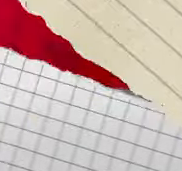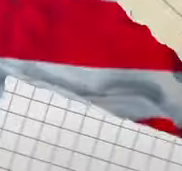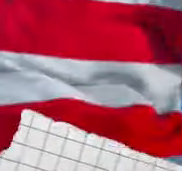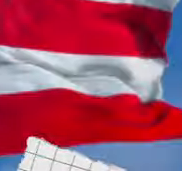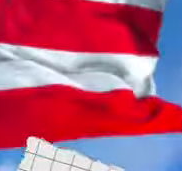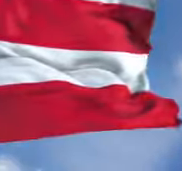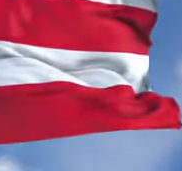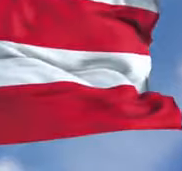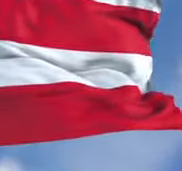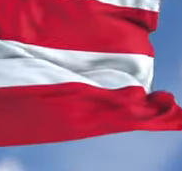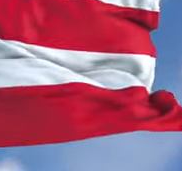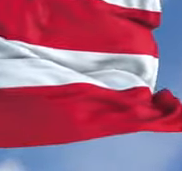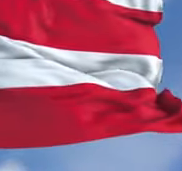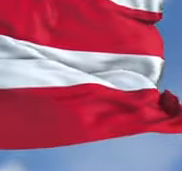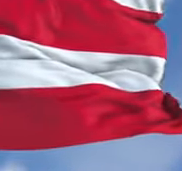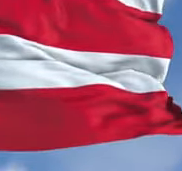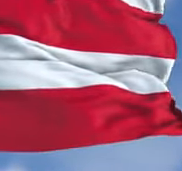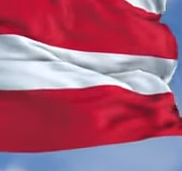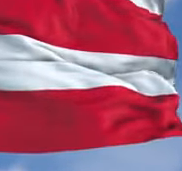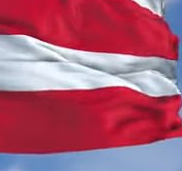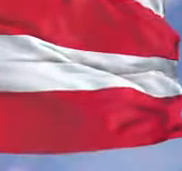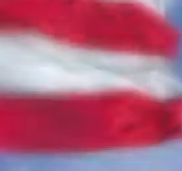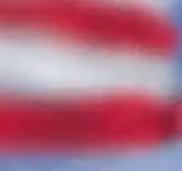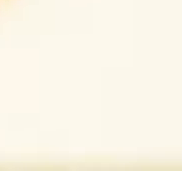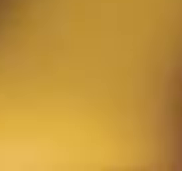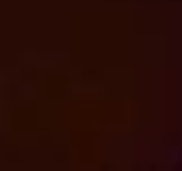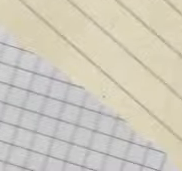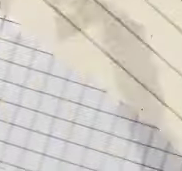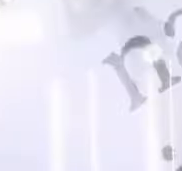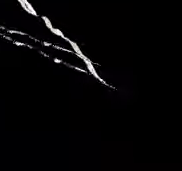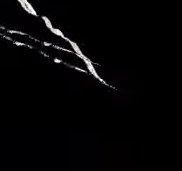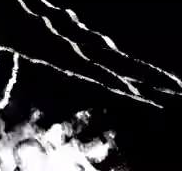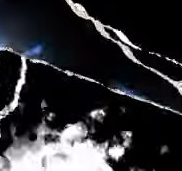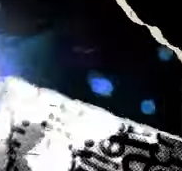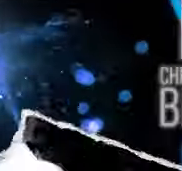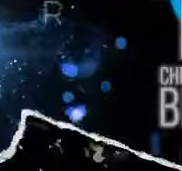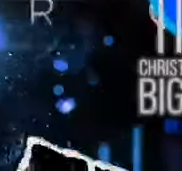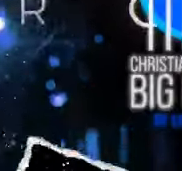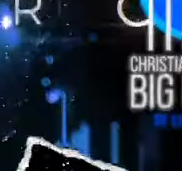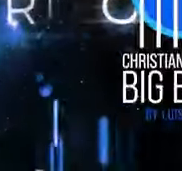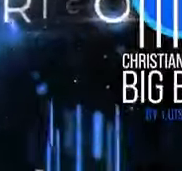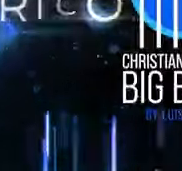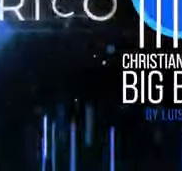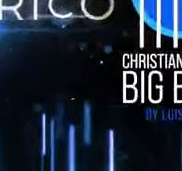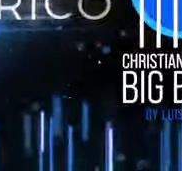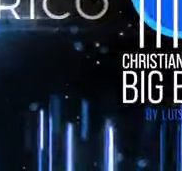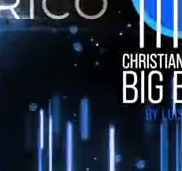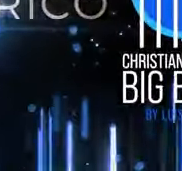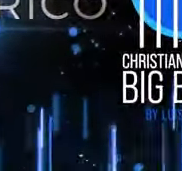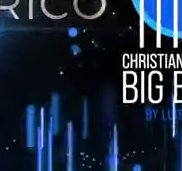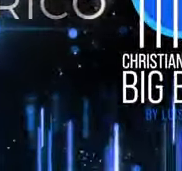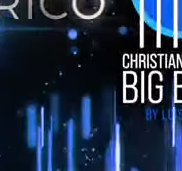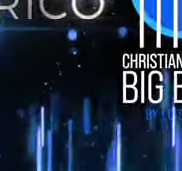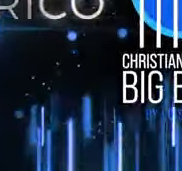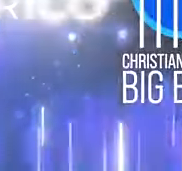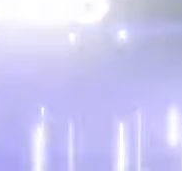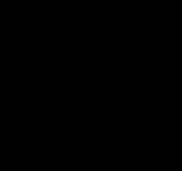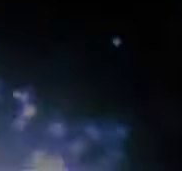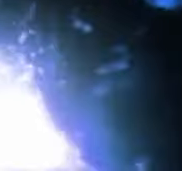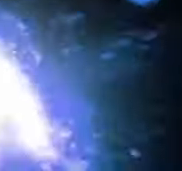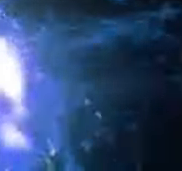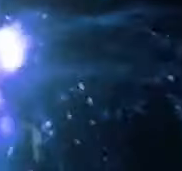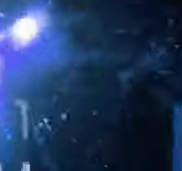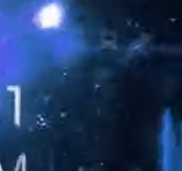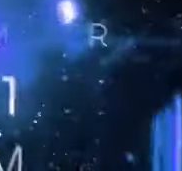se prepara para vivir la experiencia. Primera vez, Christian Legacy's Big Band en Puerto